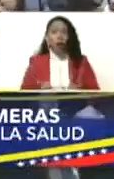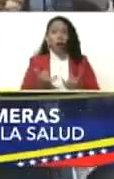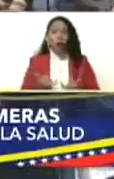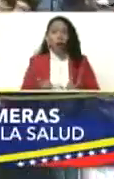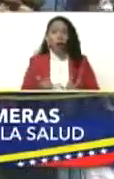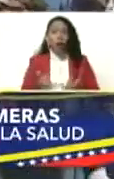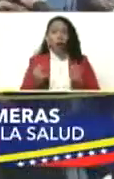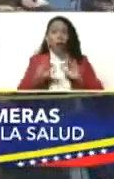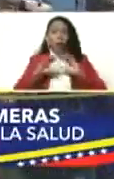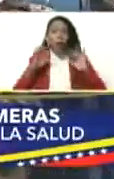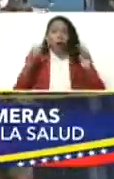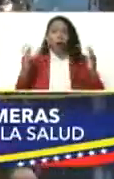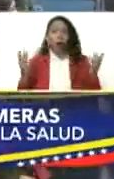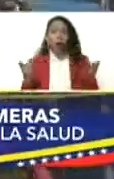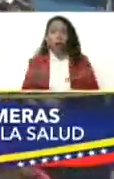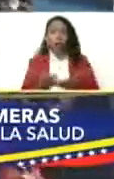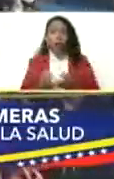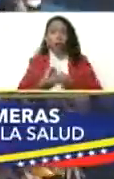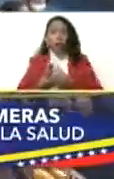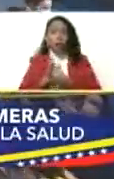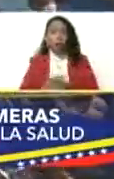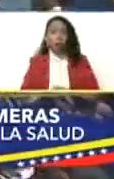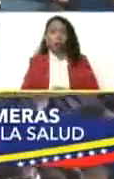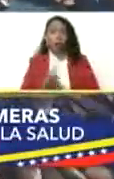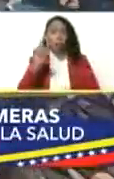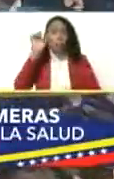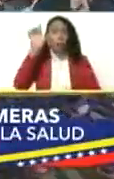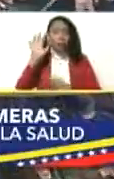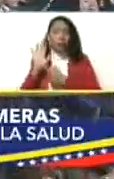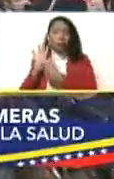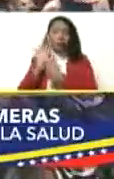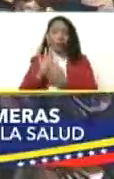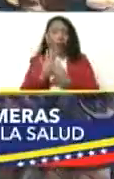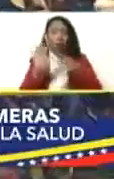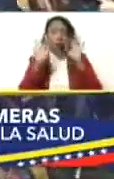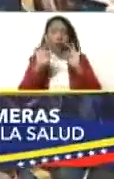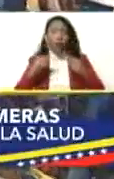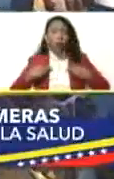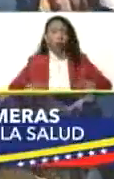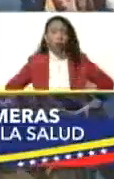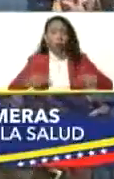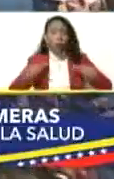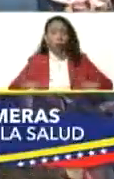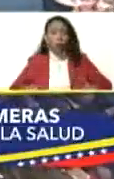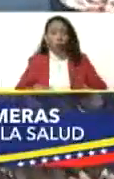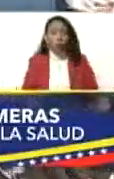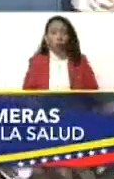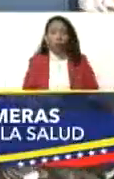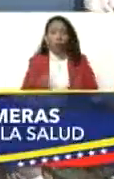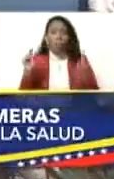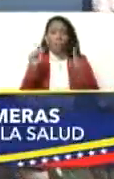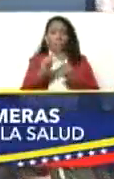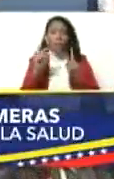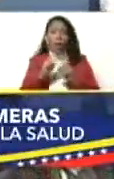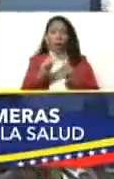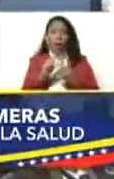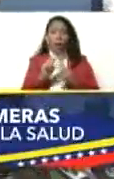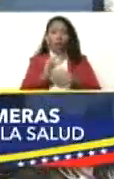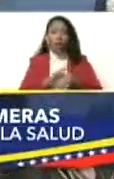la pandemia de la COVID-19. Un país ejemplo y bandera de humanismo para el mundo. Palabras en el área del